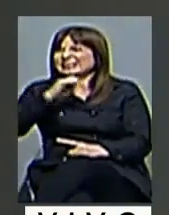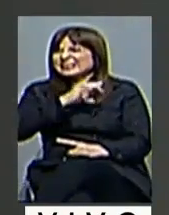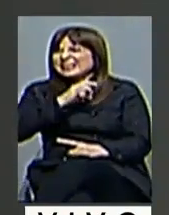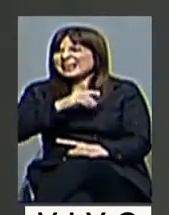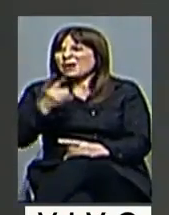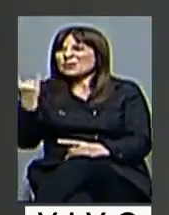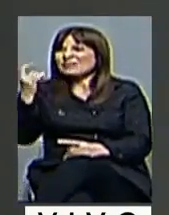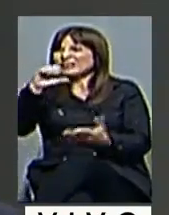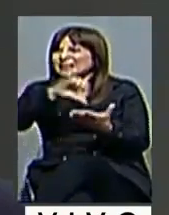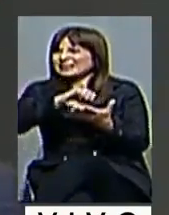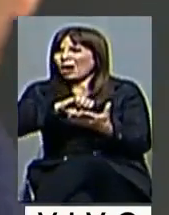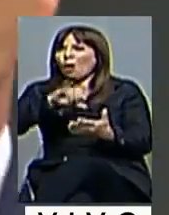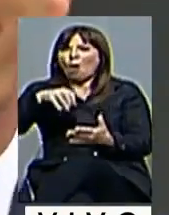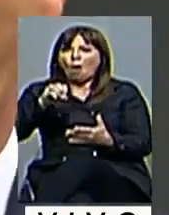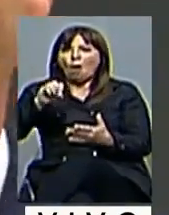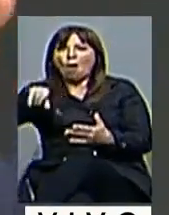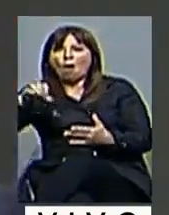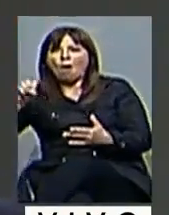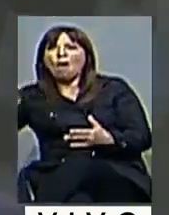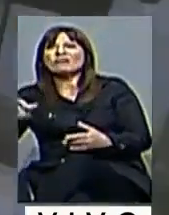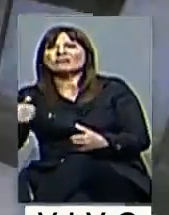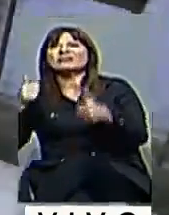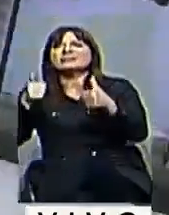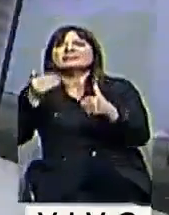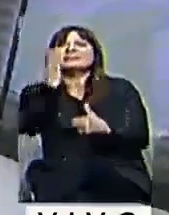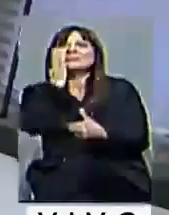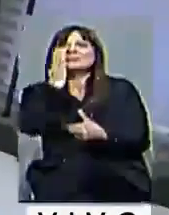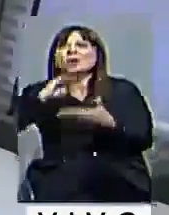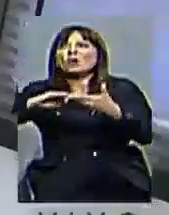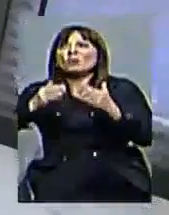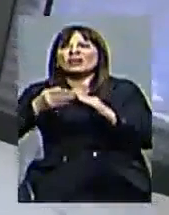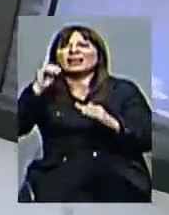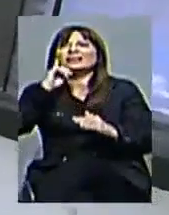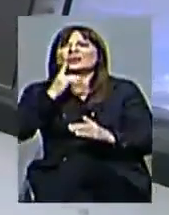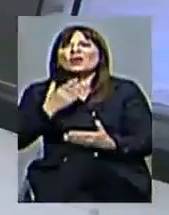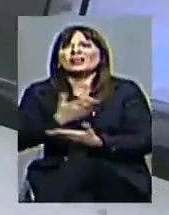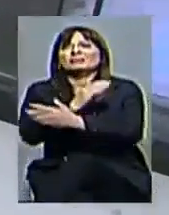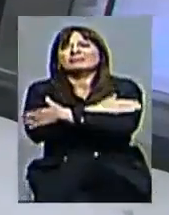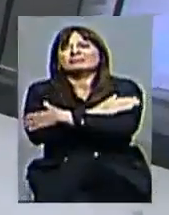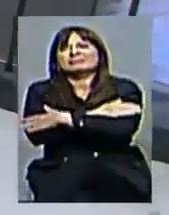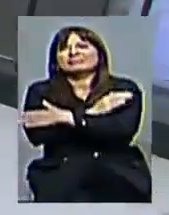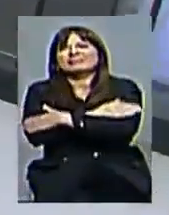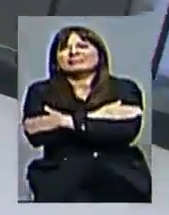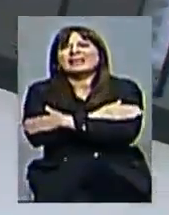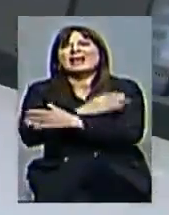Universidad Central. Ho, ho, ho. Muchas gracias. Gracias.